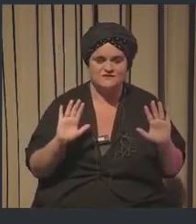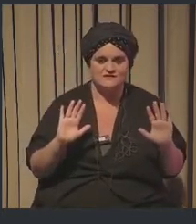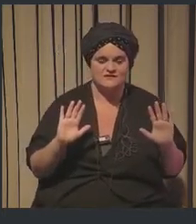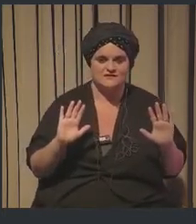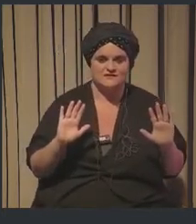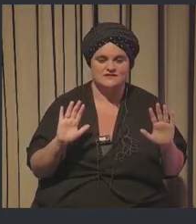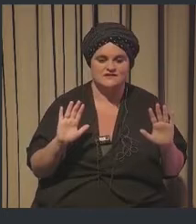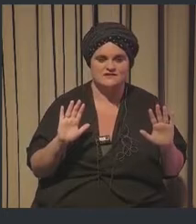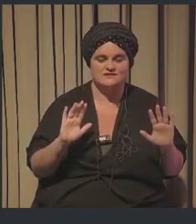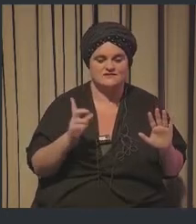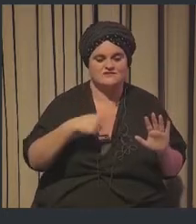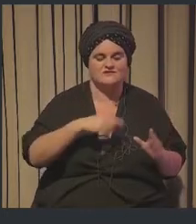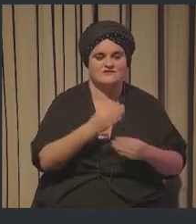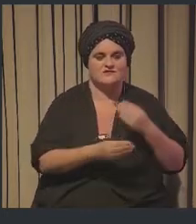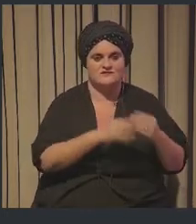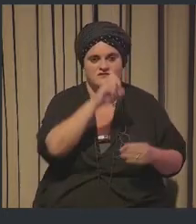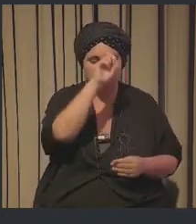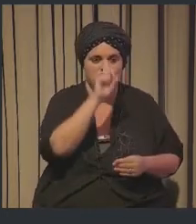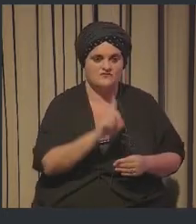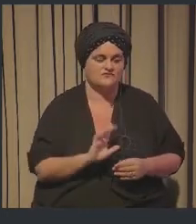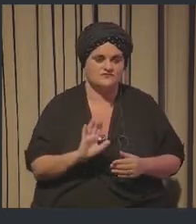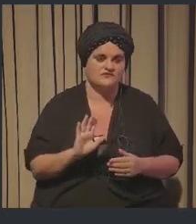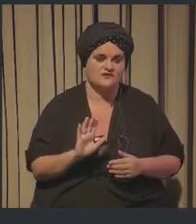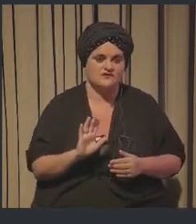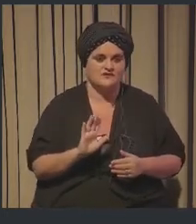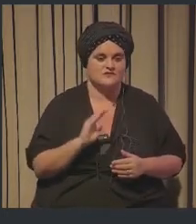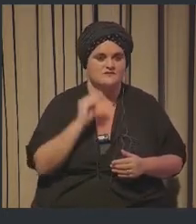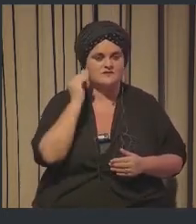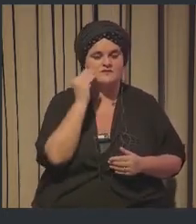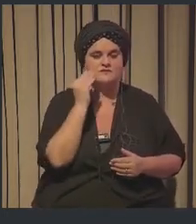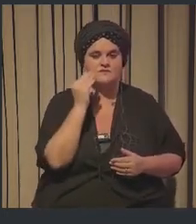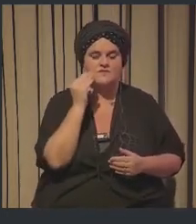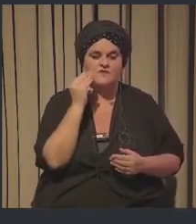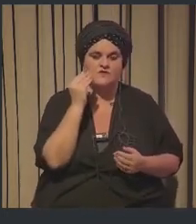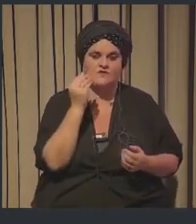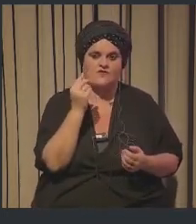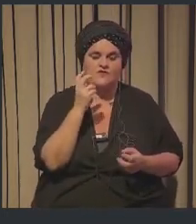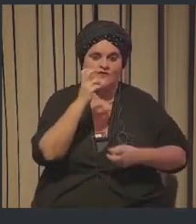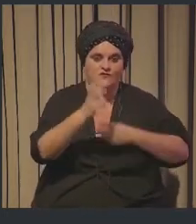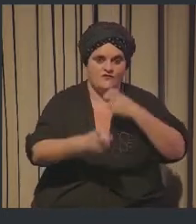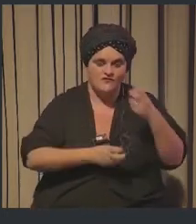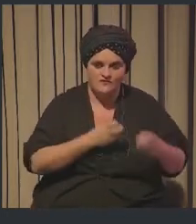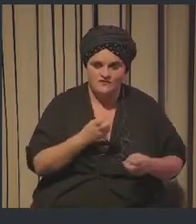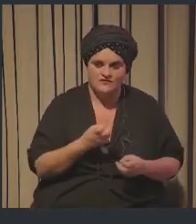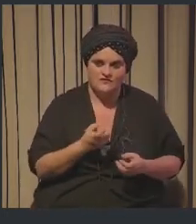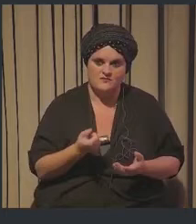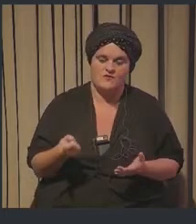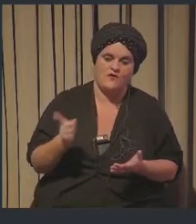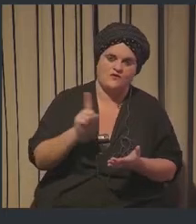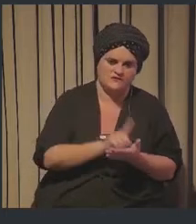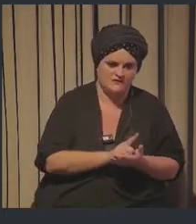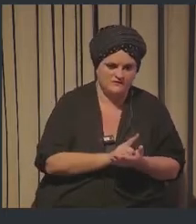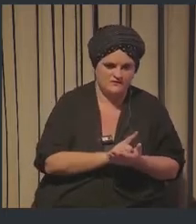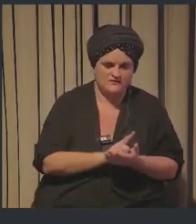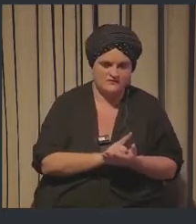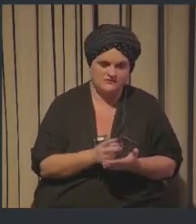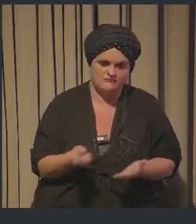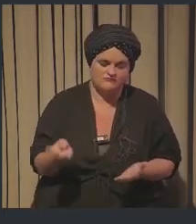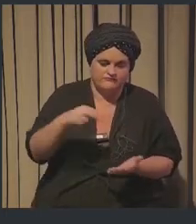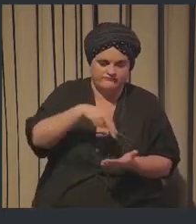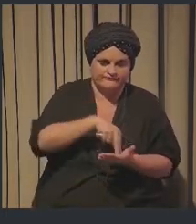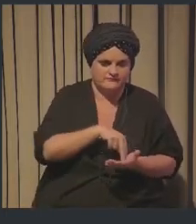No sé lo que vamos a hacer. Y hablamos de la reinvención, hablamos de la innovación, hablamos de la adaptación. Esto es algo